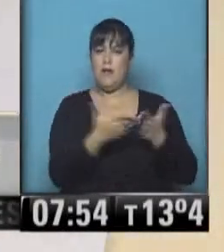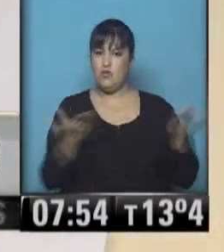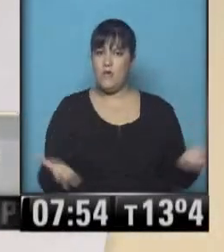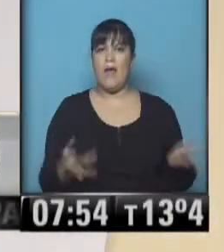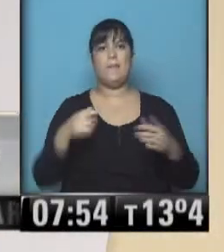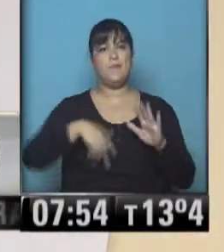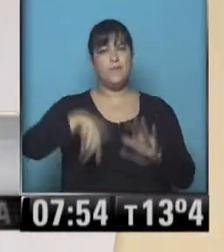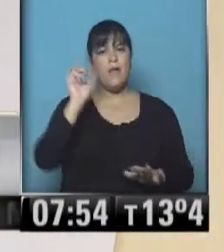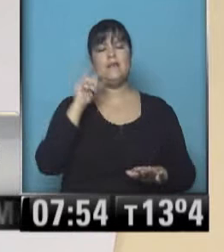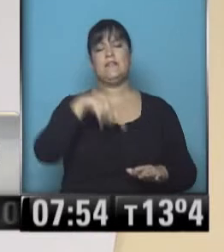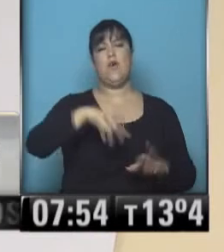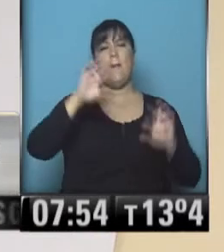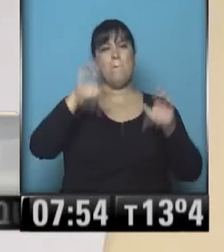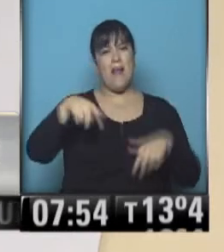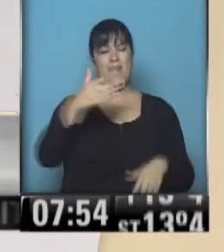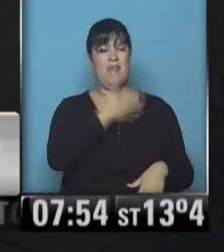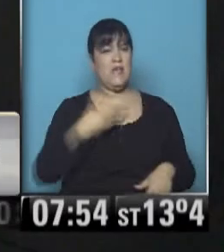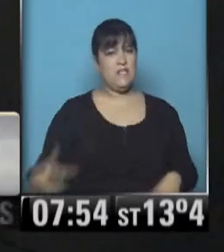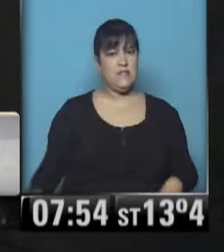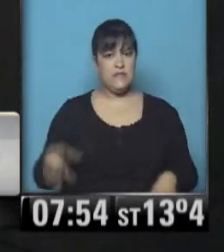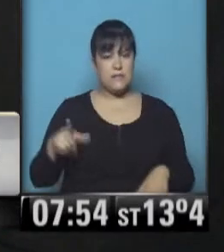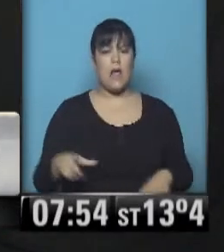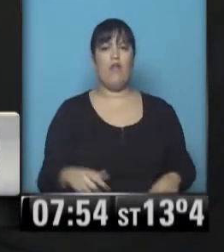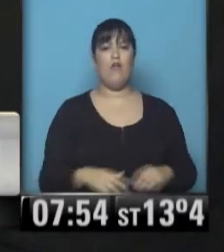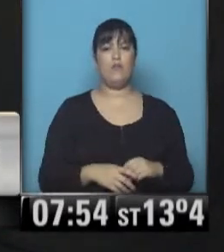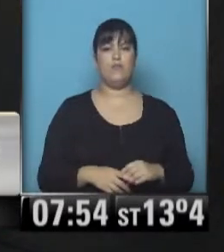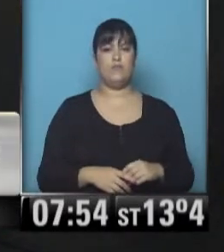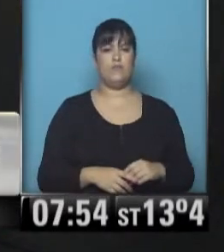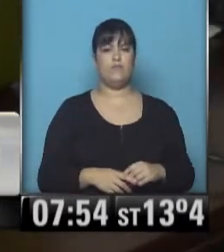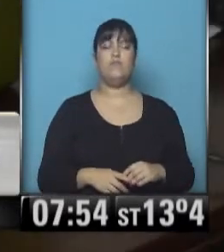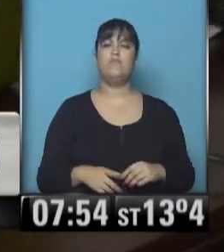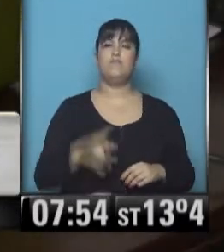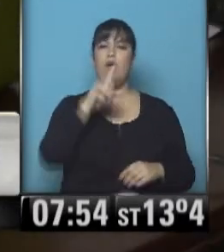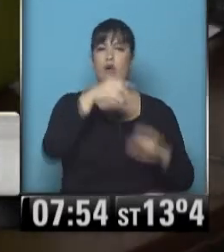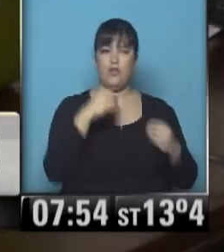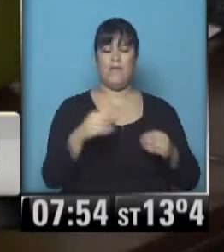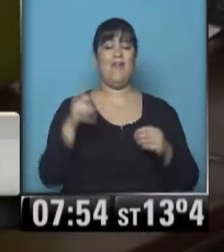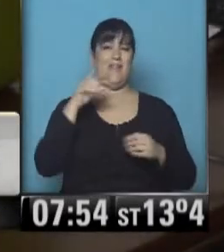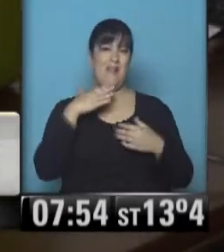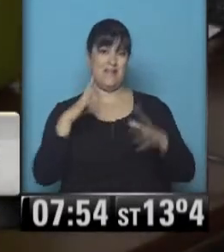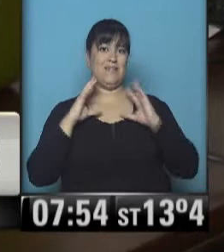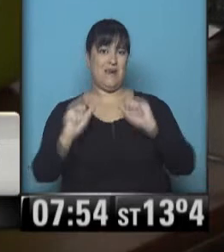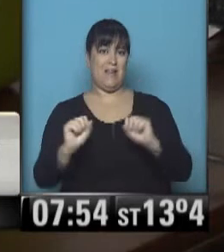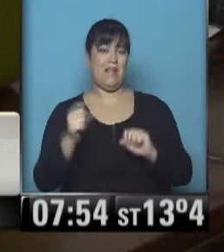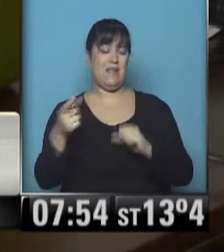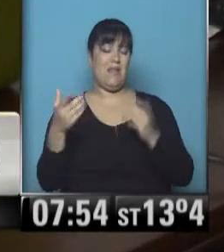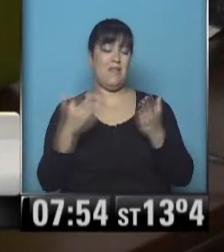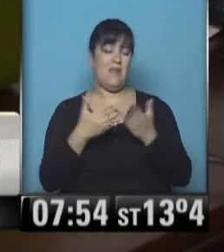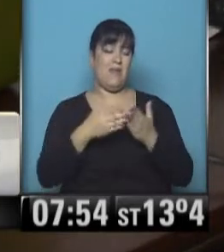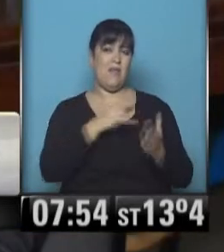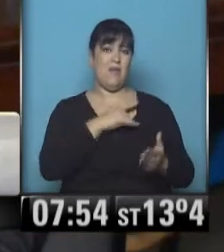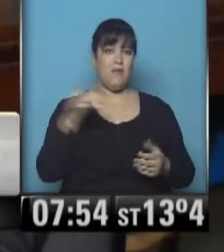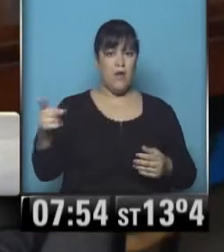una política de Estado que se implementa y se ejecuta a través de la Secretaría, lanzamos lo